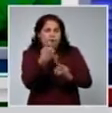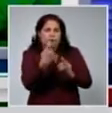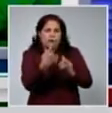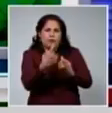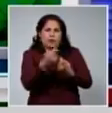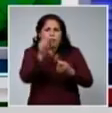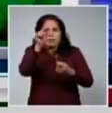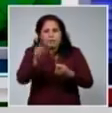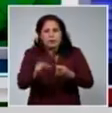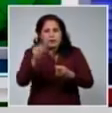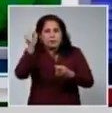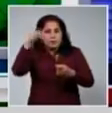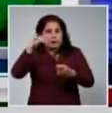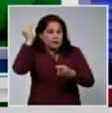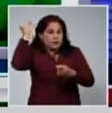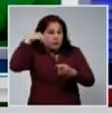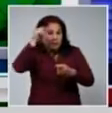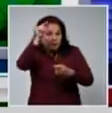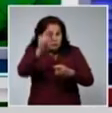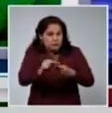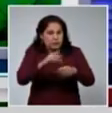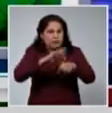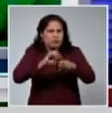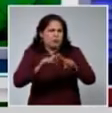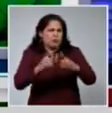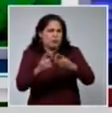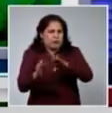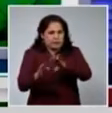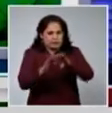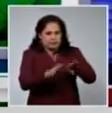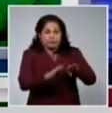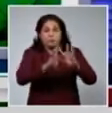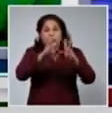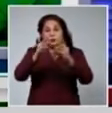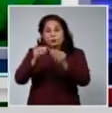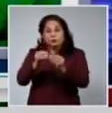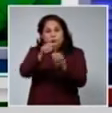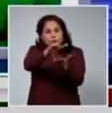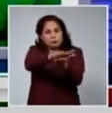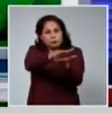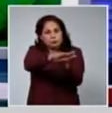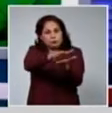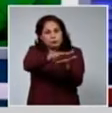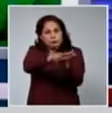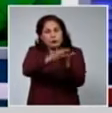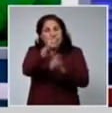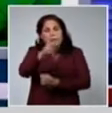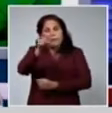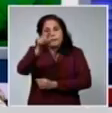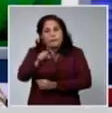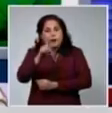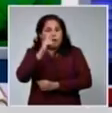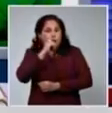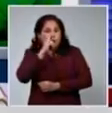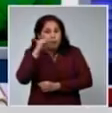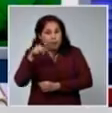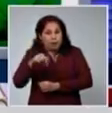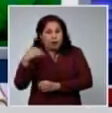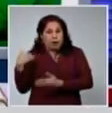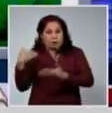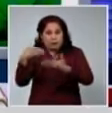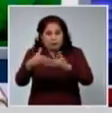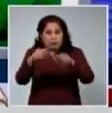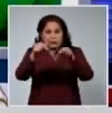del total de casos suelo poner en el acumulado del primero del nuevo hombre a la fecha